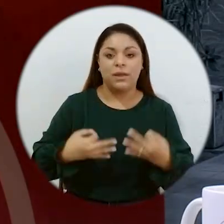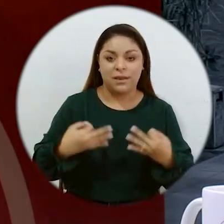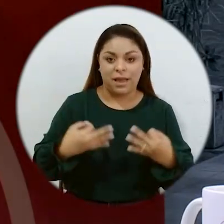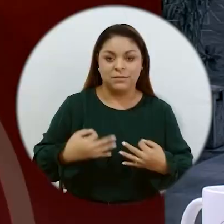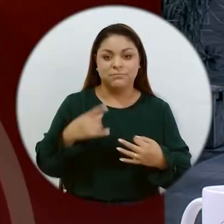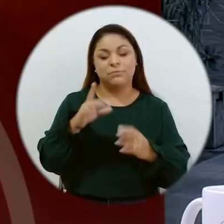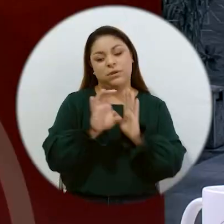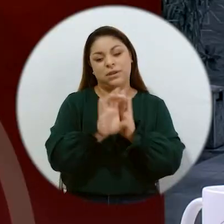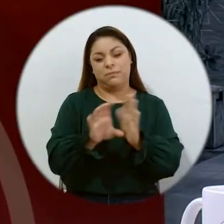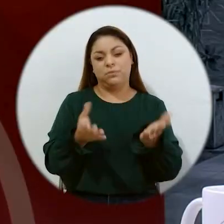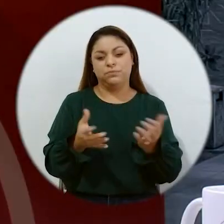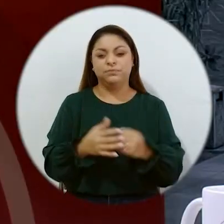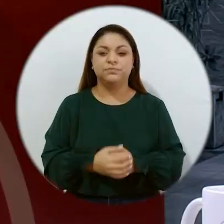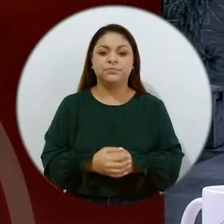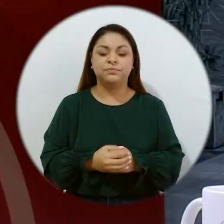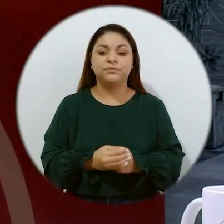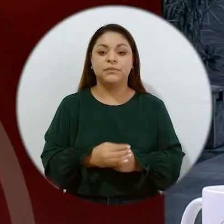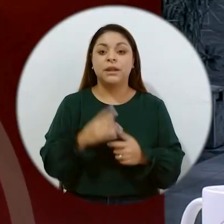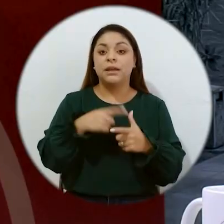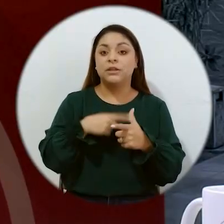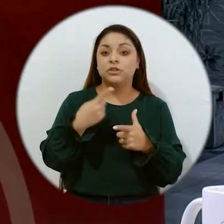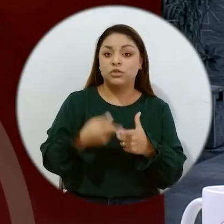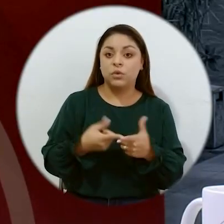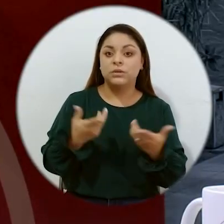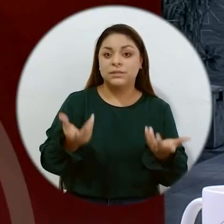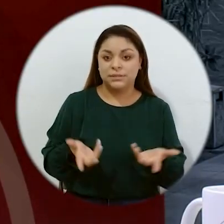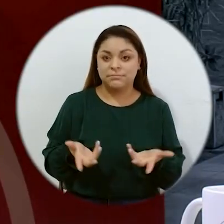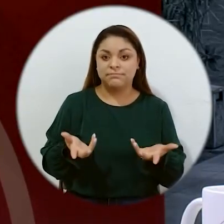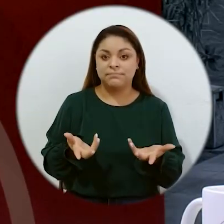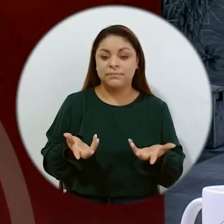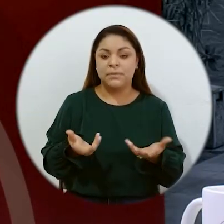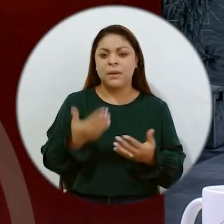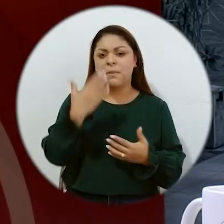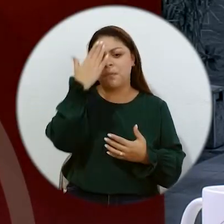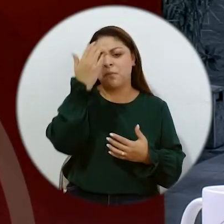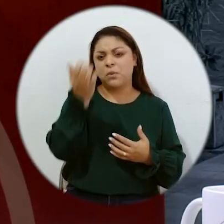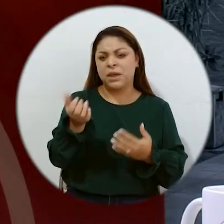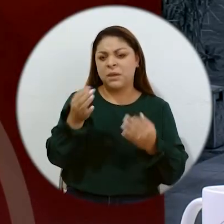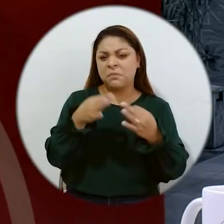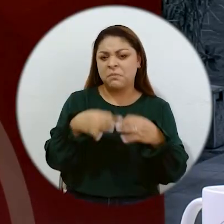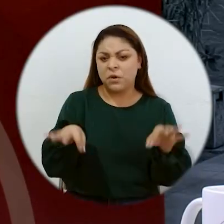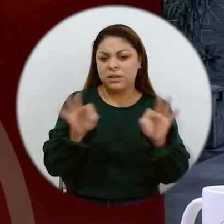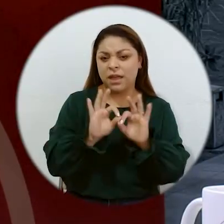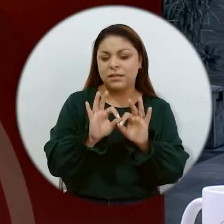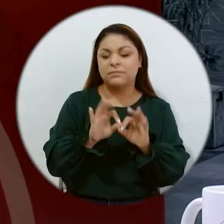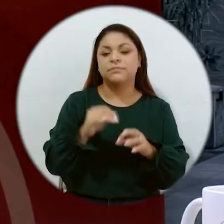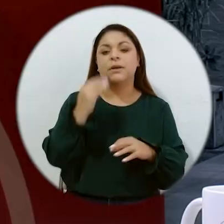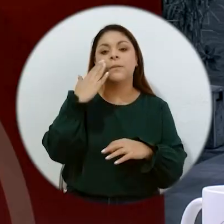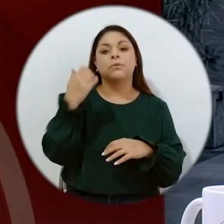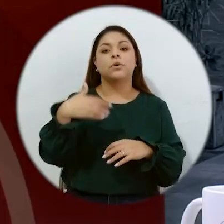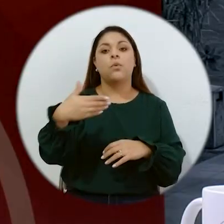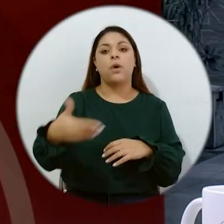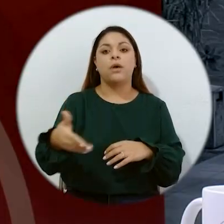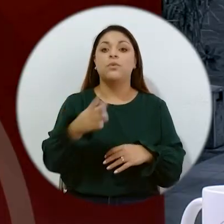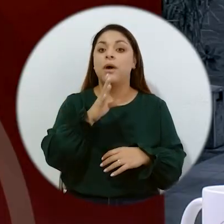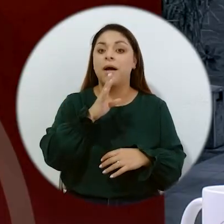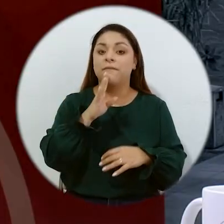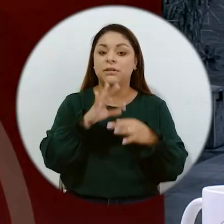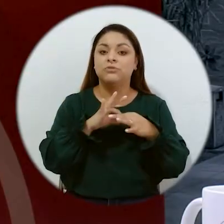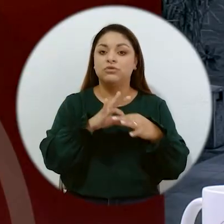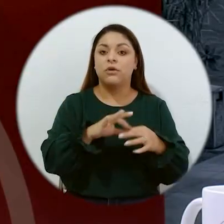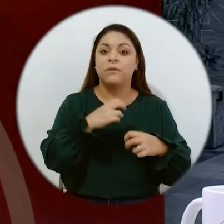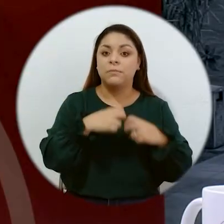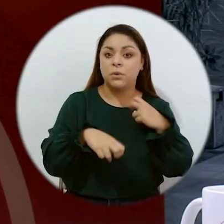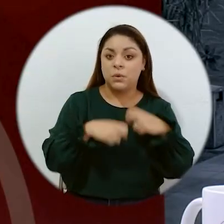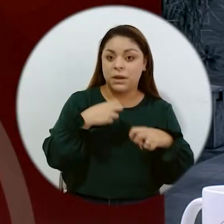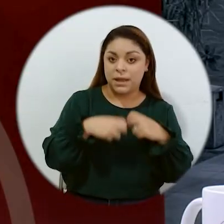por ejemplo. Entonces, eso, ¿y por qué es importante? Básicamente porque cuando estamos hablando